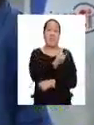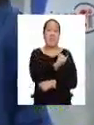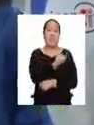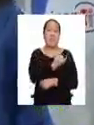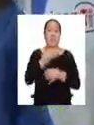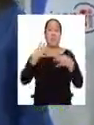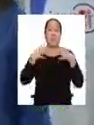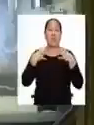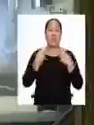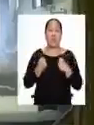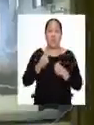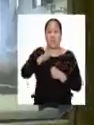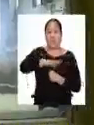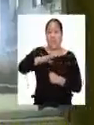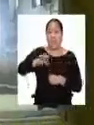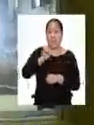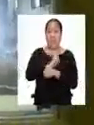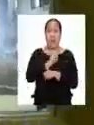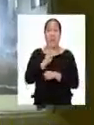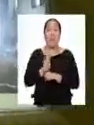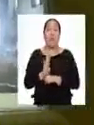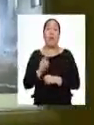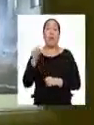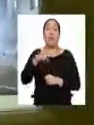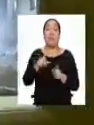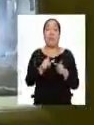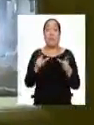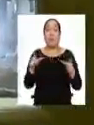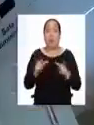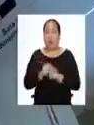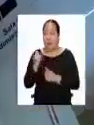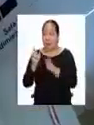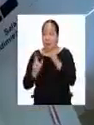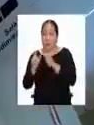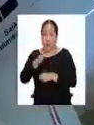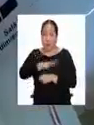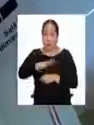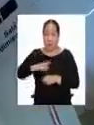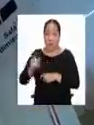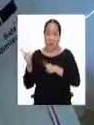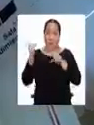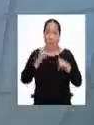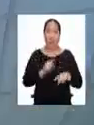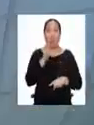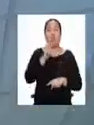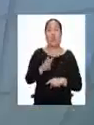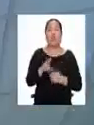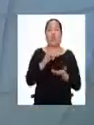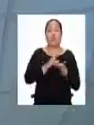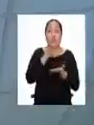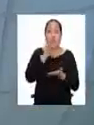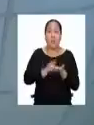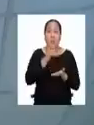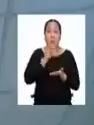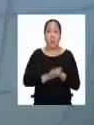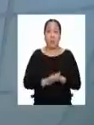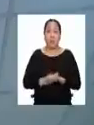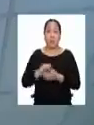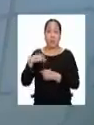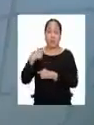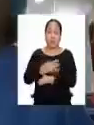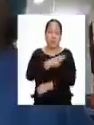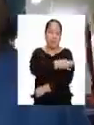de Salud del Niño de San Borja. Este es uno de los lugares en donde los pacientes vienen para dos tipos de tratamientos. O reciben quimioterapia o